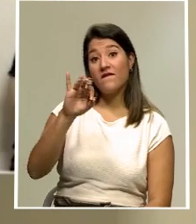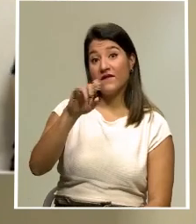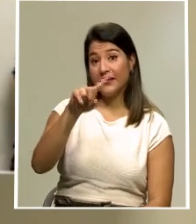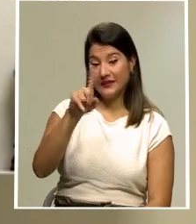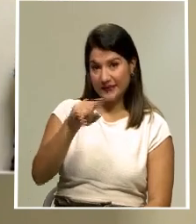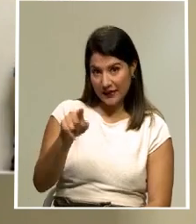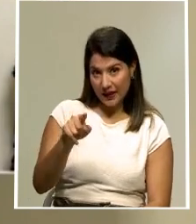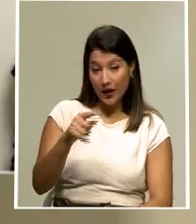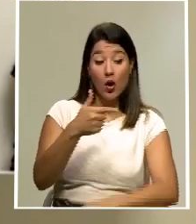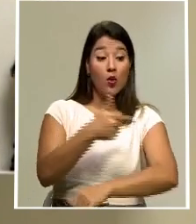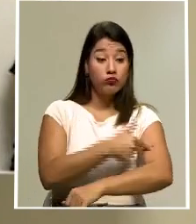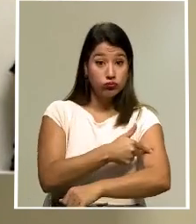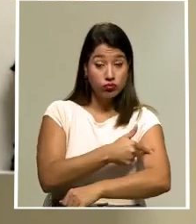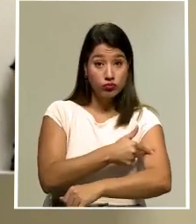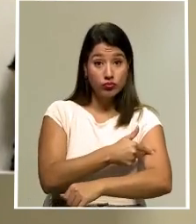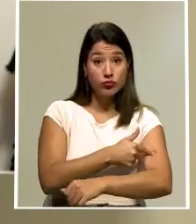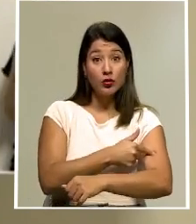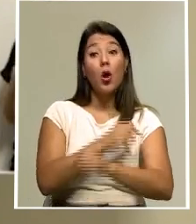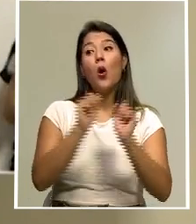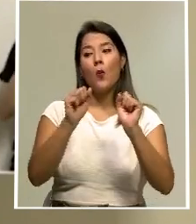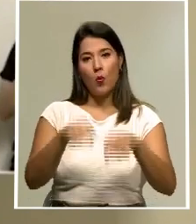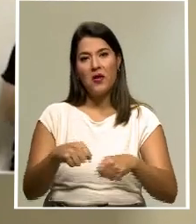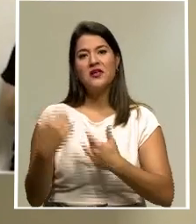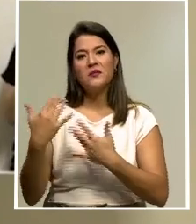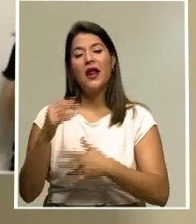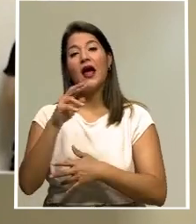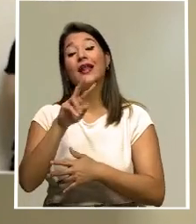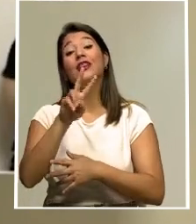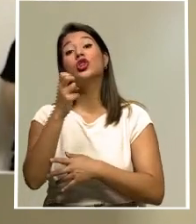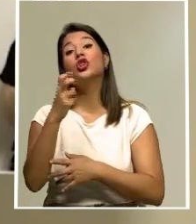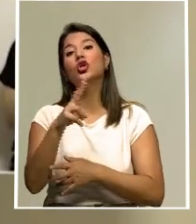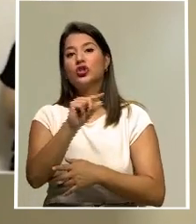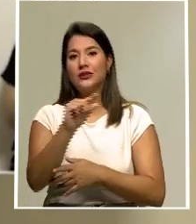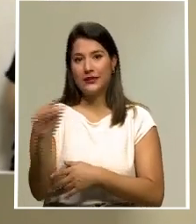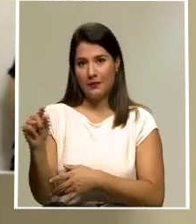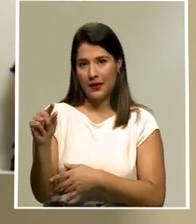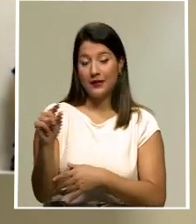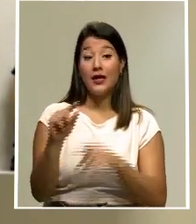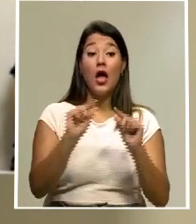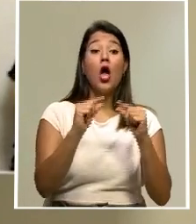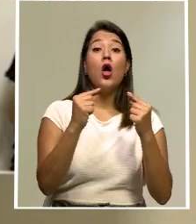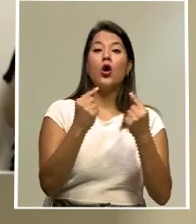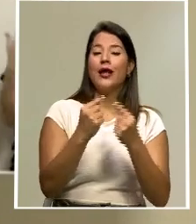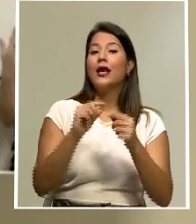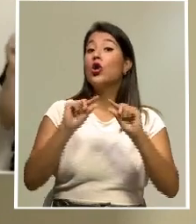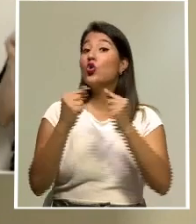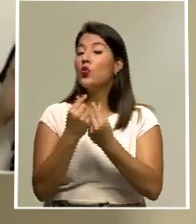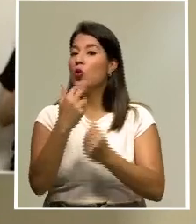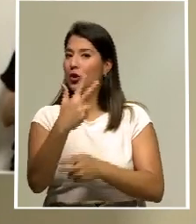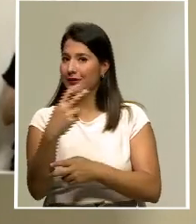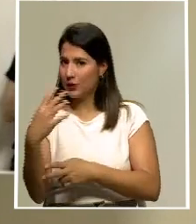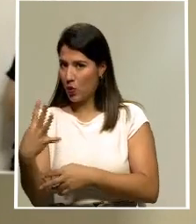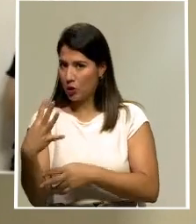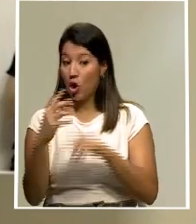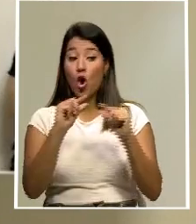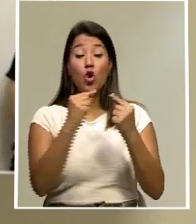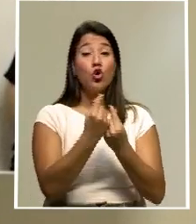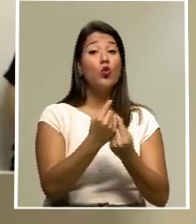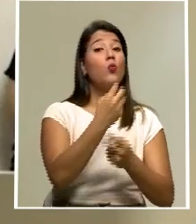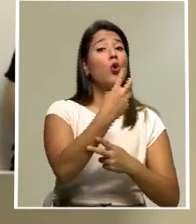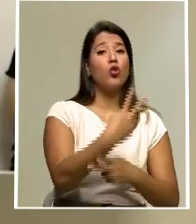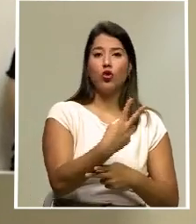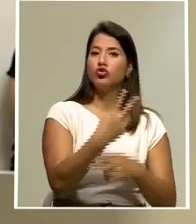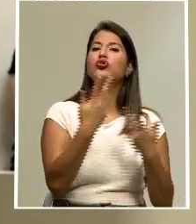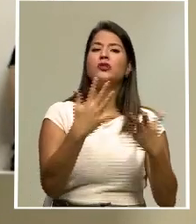y la otra. En el caso de los grupos 3, 4 y 5, el grupo 2 avanzará siempre manteniendo lo estipulado ya de las 21 días